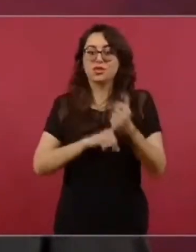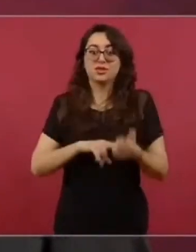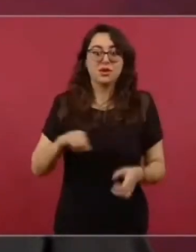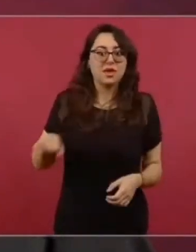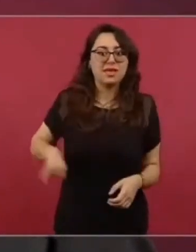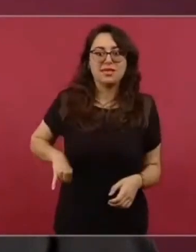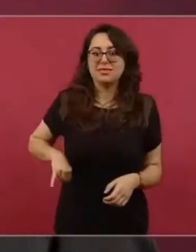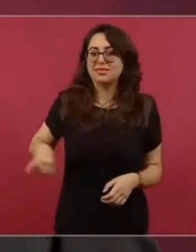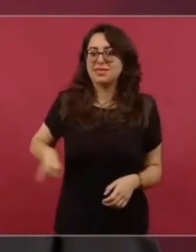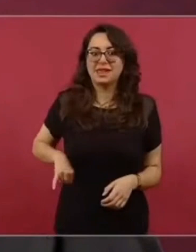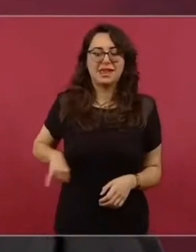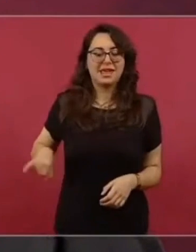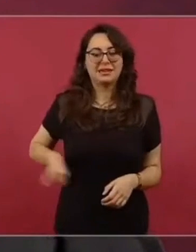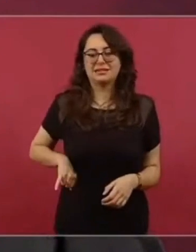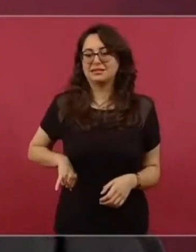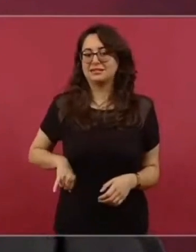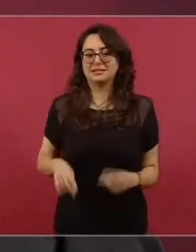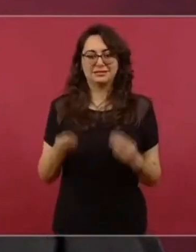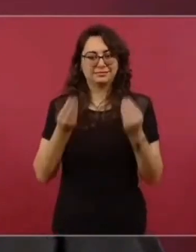planteas.